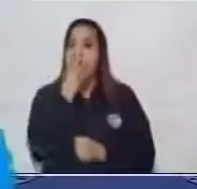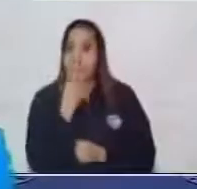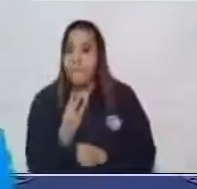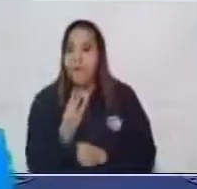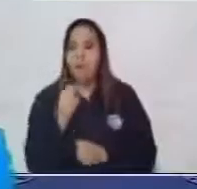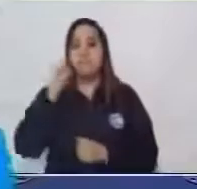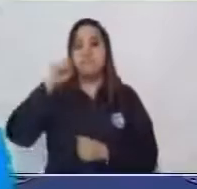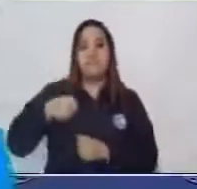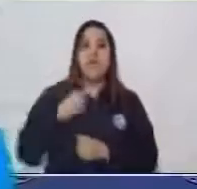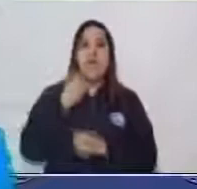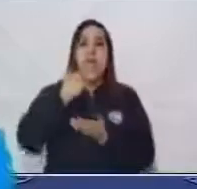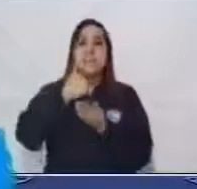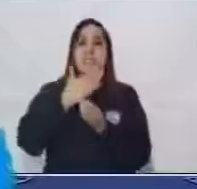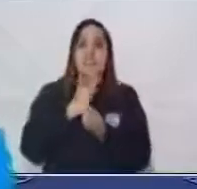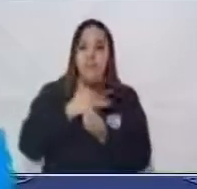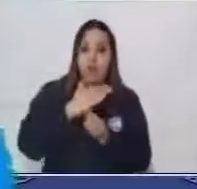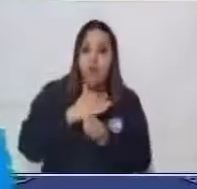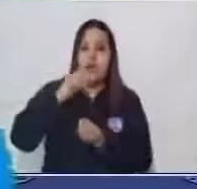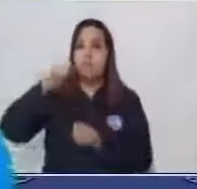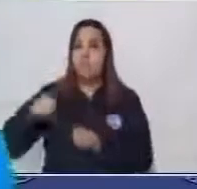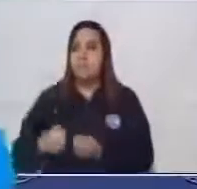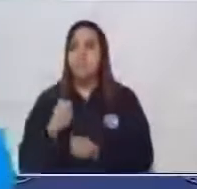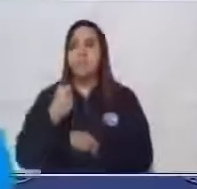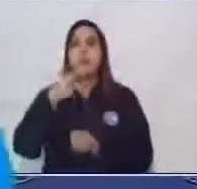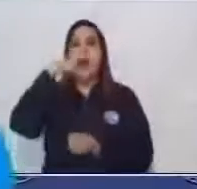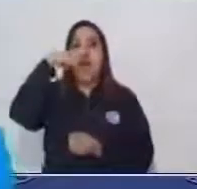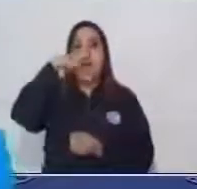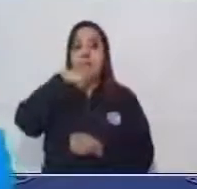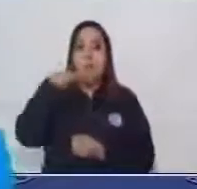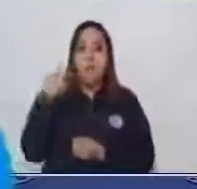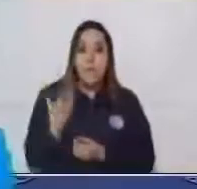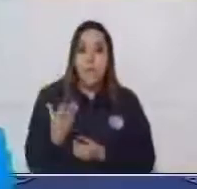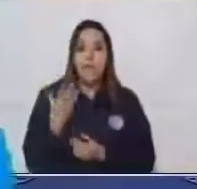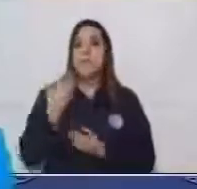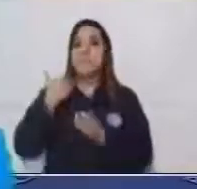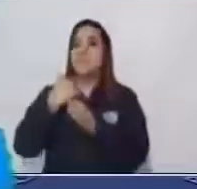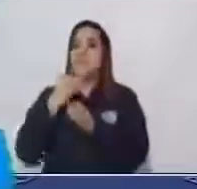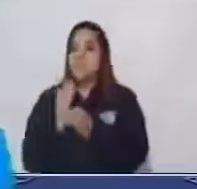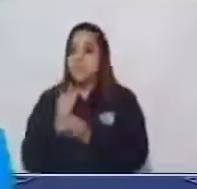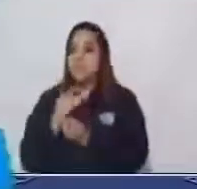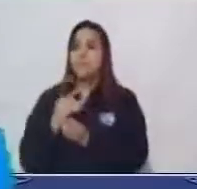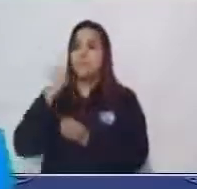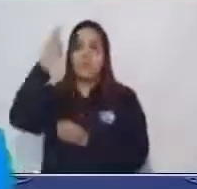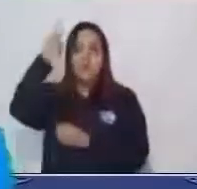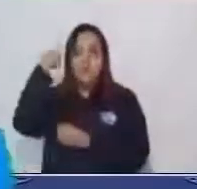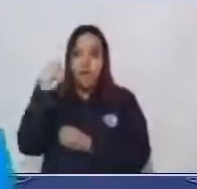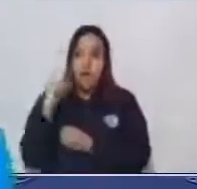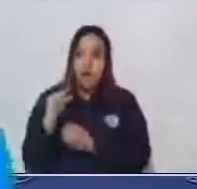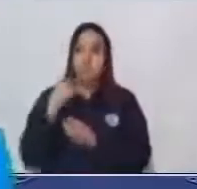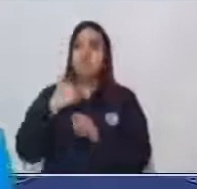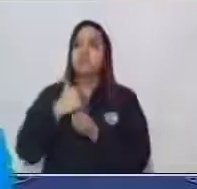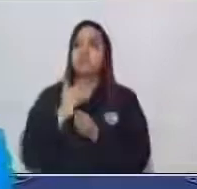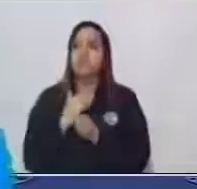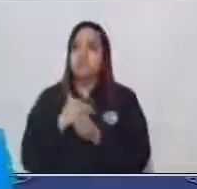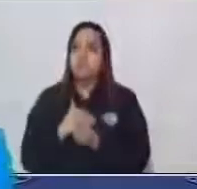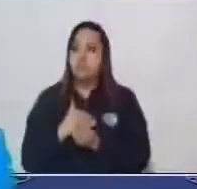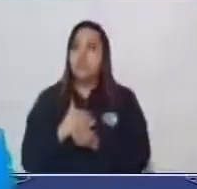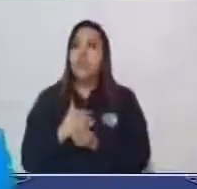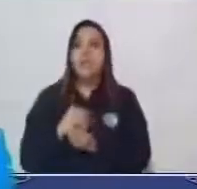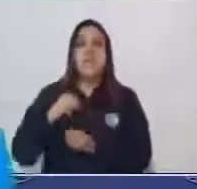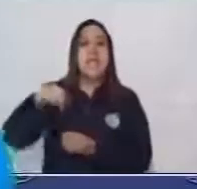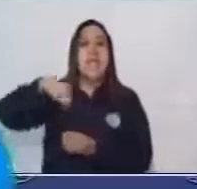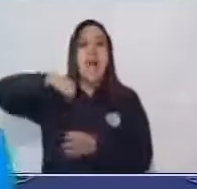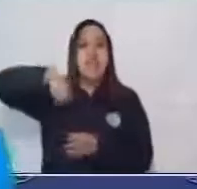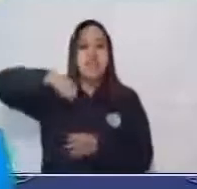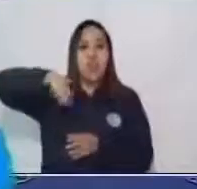cebolla, tomates, frijol y azúcar. Si te das cuenta, es un conjunto que